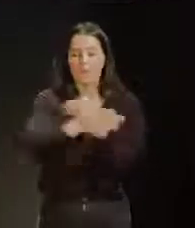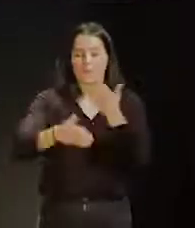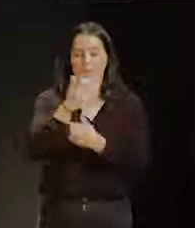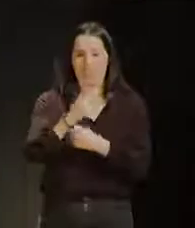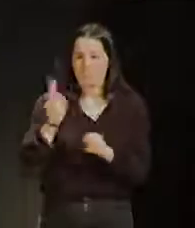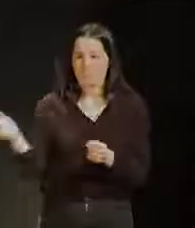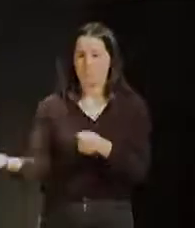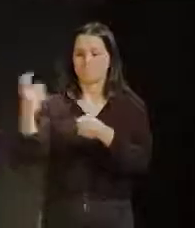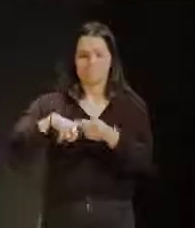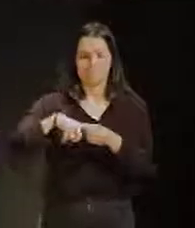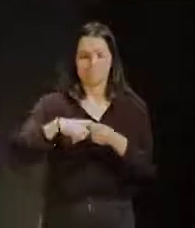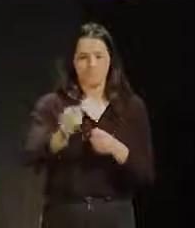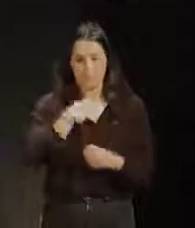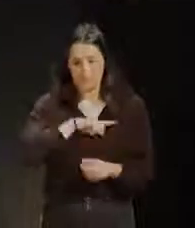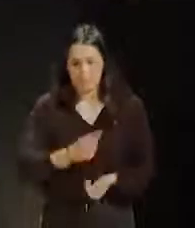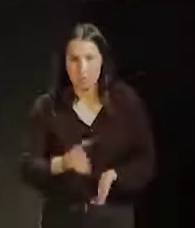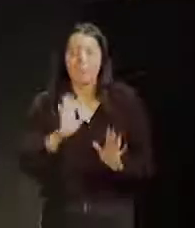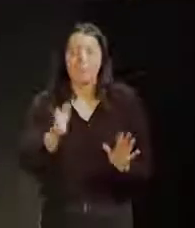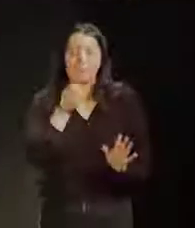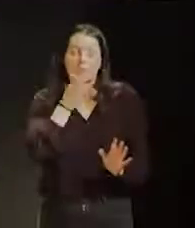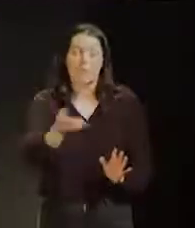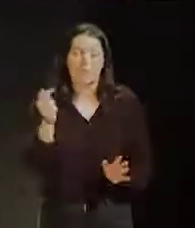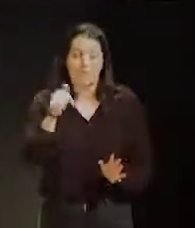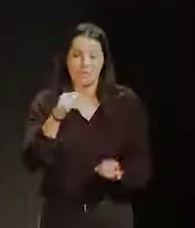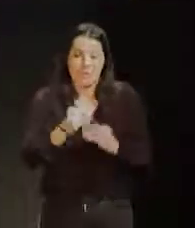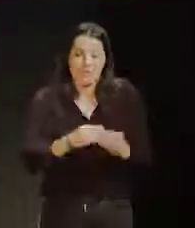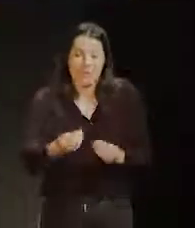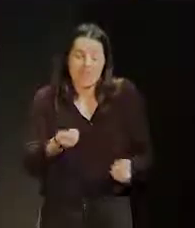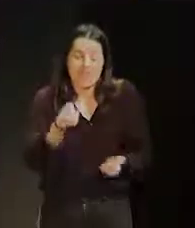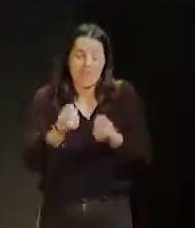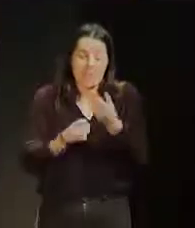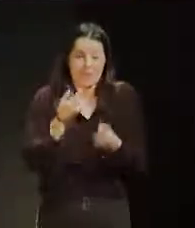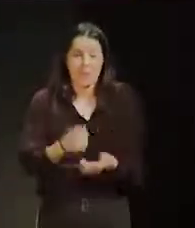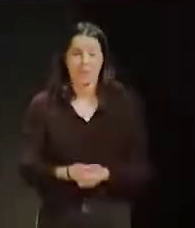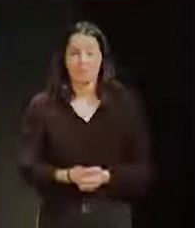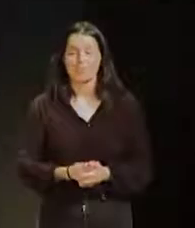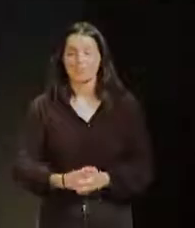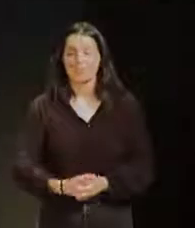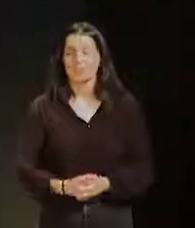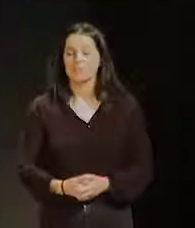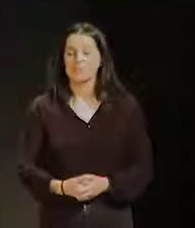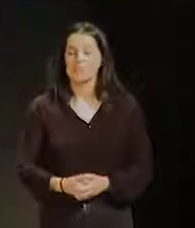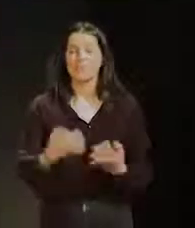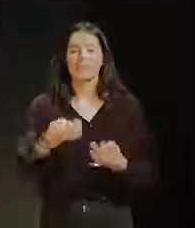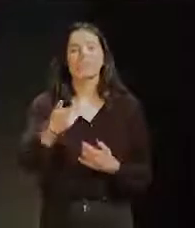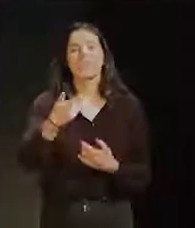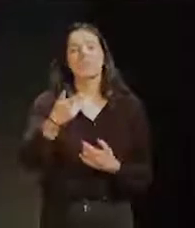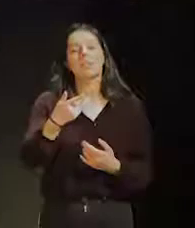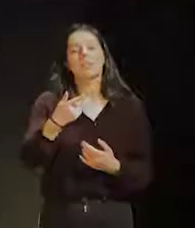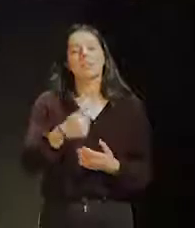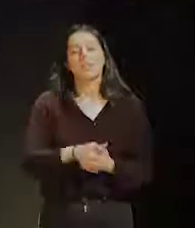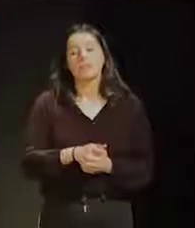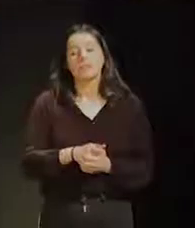aumentando, pero bueno, esto es lo que hace. La demanda es porque no hay esta mucha gente.